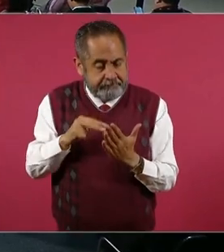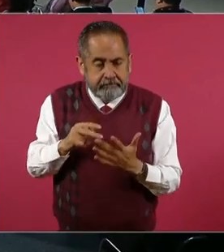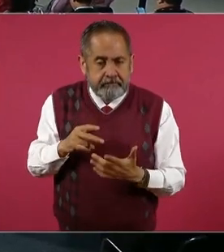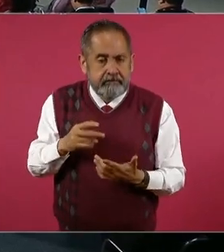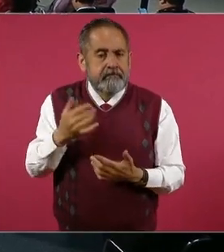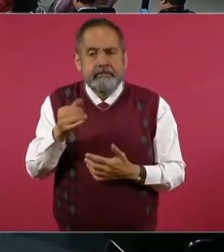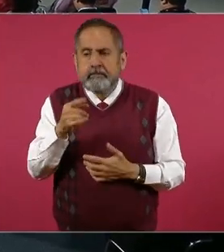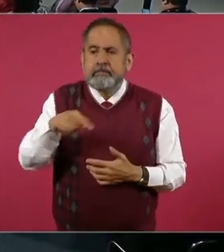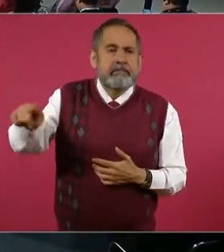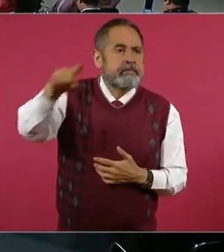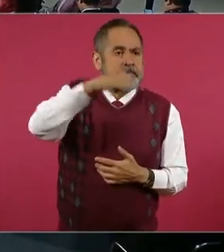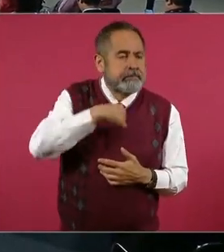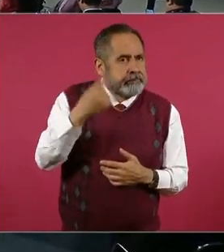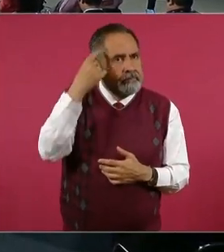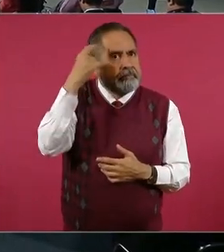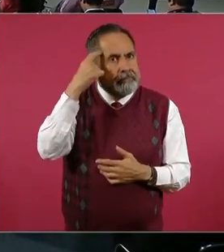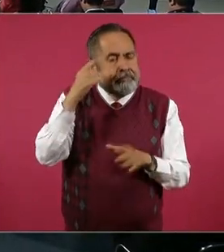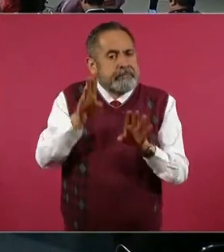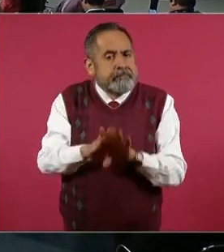pensamos, ¿no?,